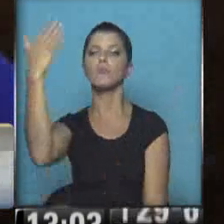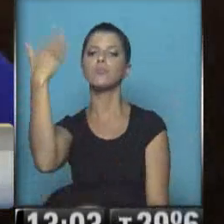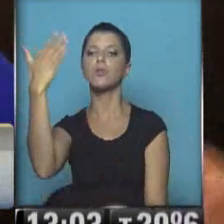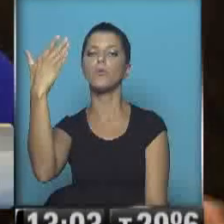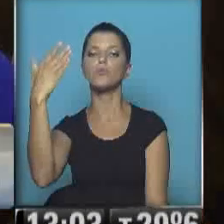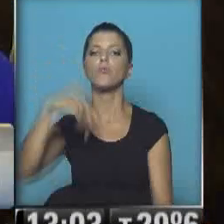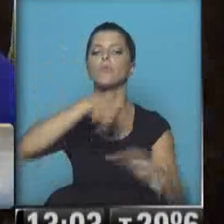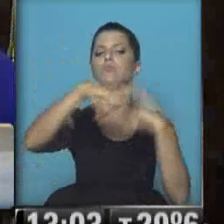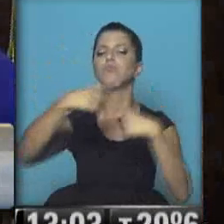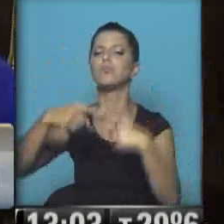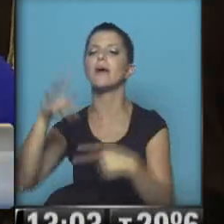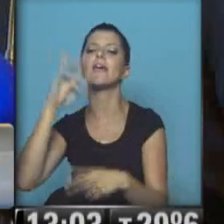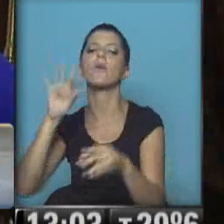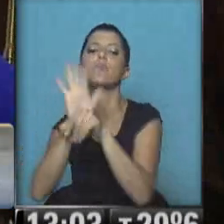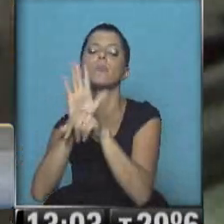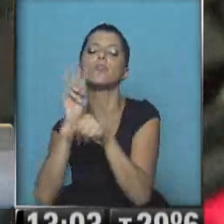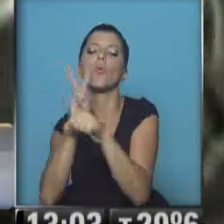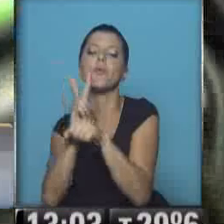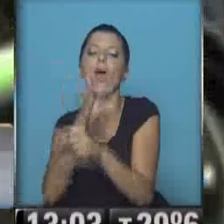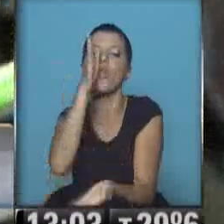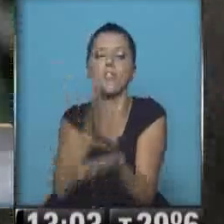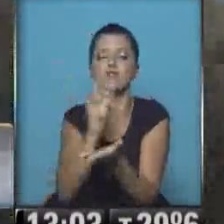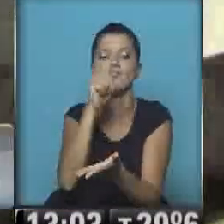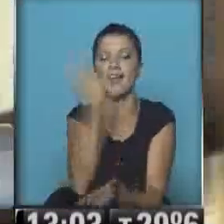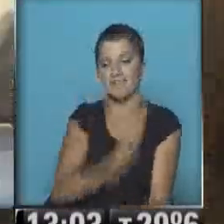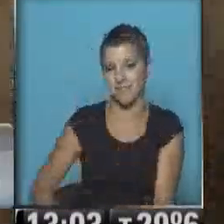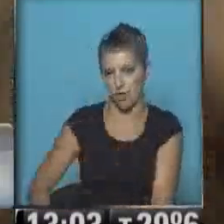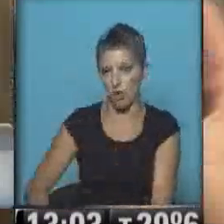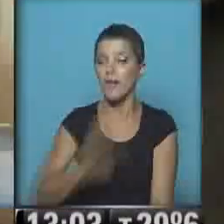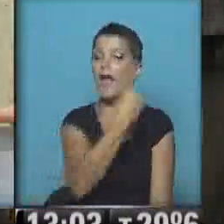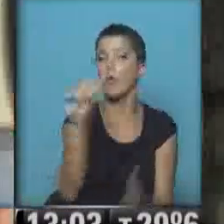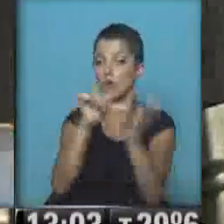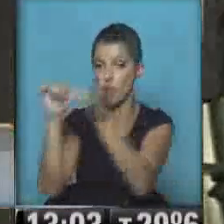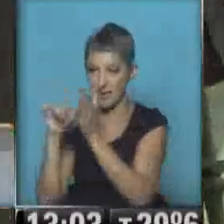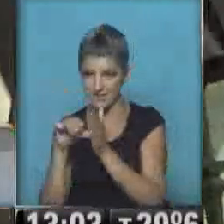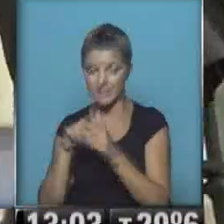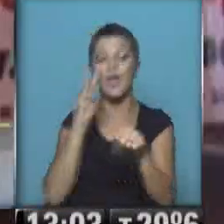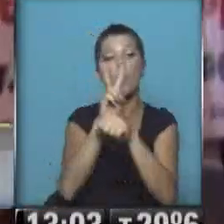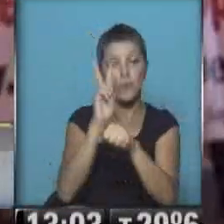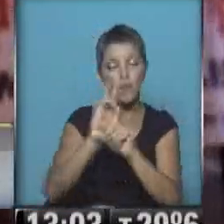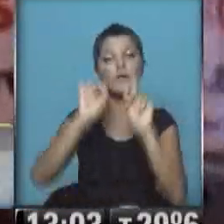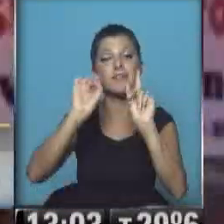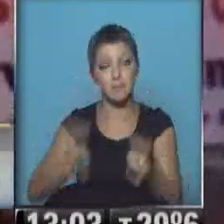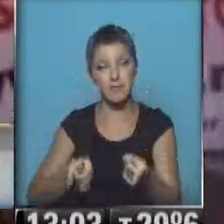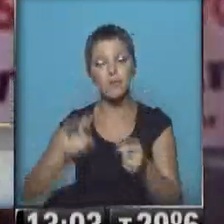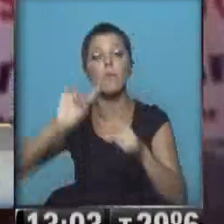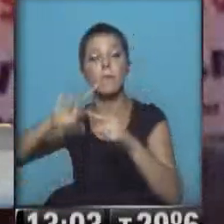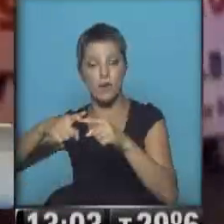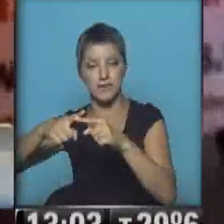difuso que aparenta defender los derechos adquiridos del Estado del Bienestar, el proteccionismo y una virulenta